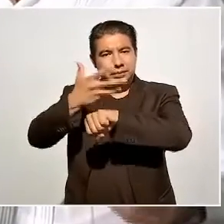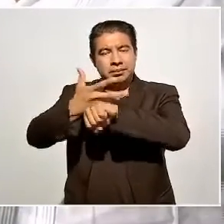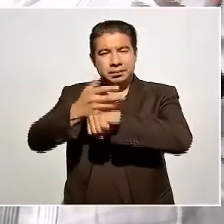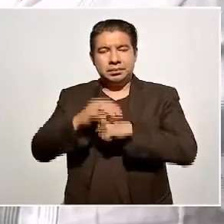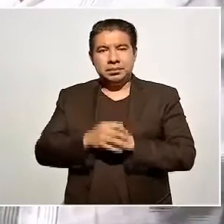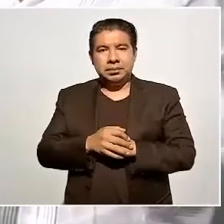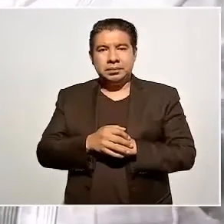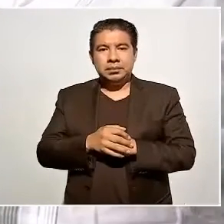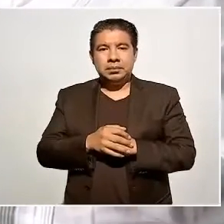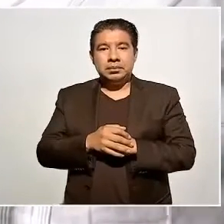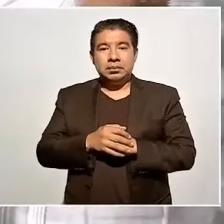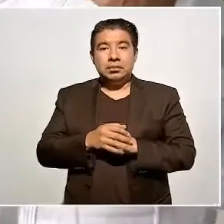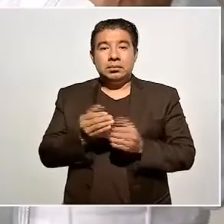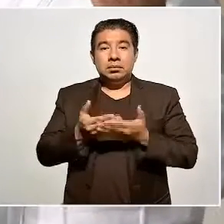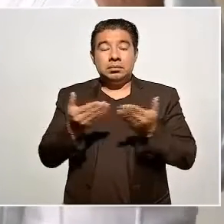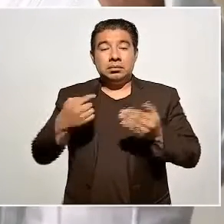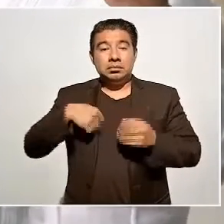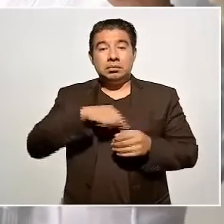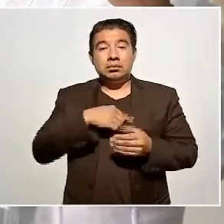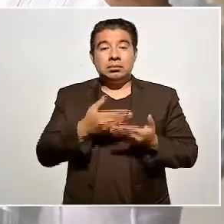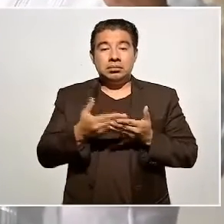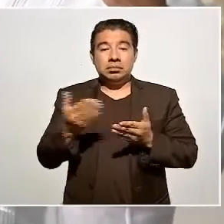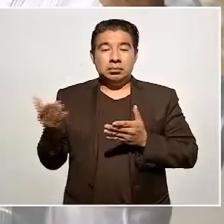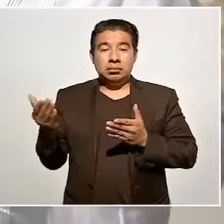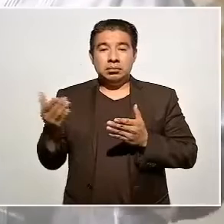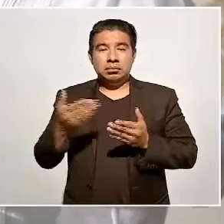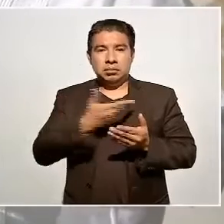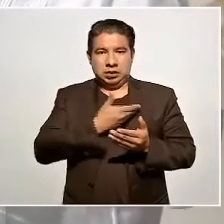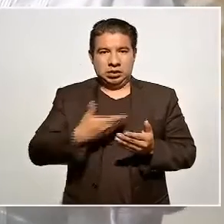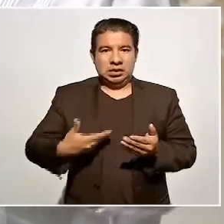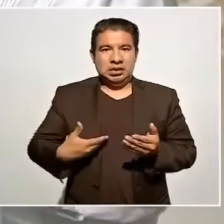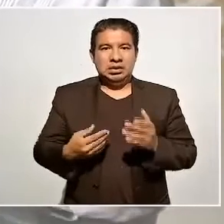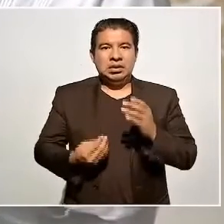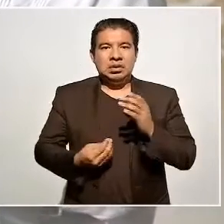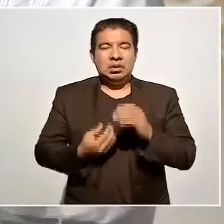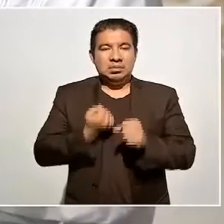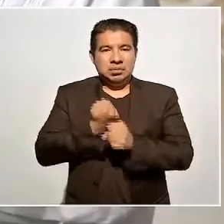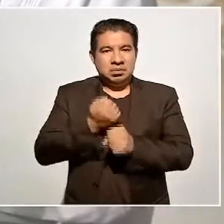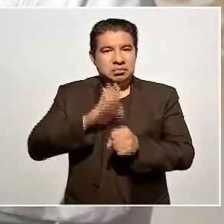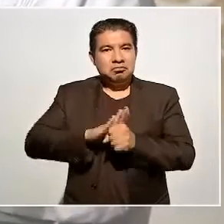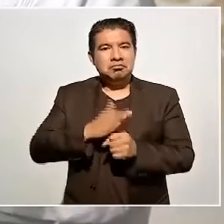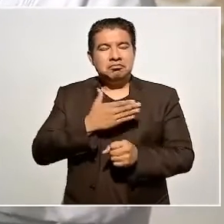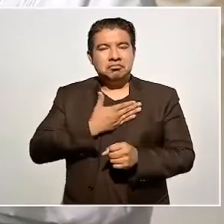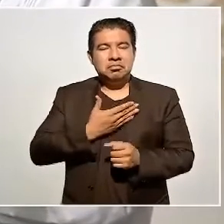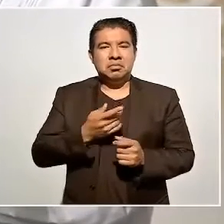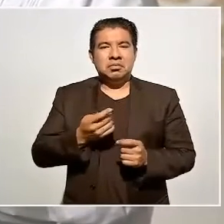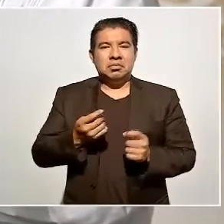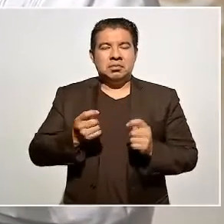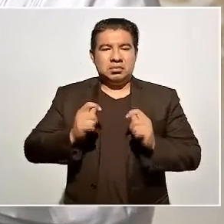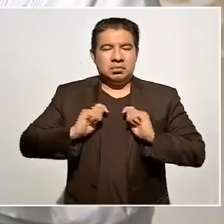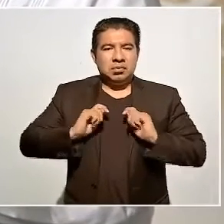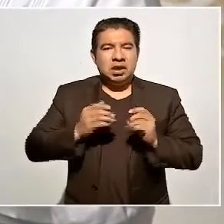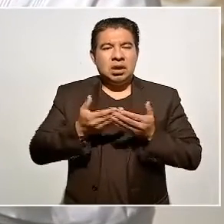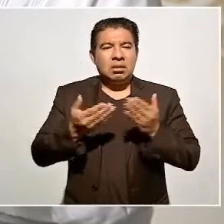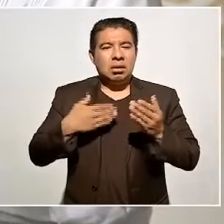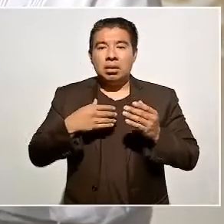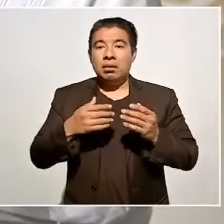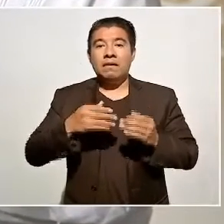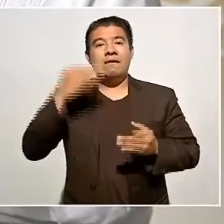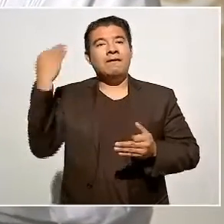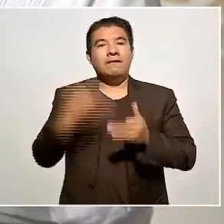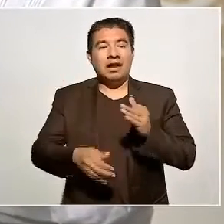Y llegamos nosotros y afortunadamente nos encontramos de que no habían